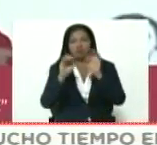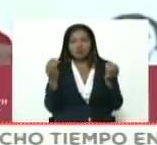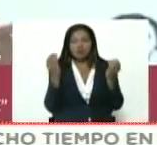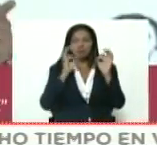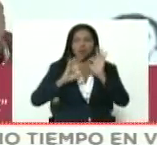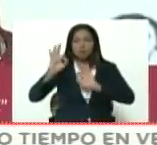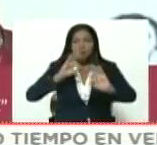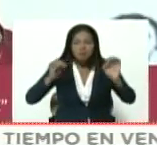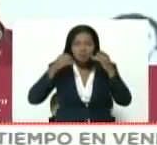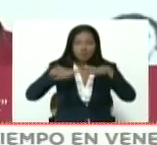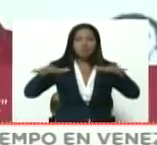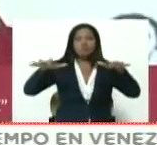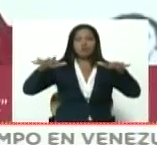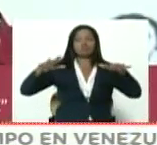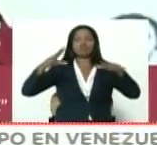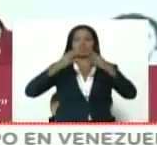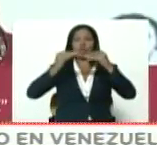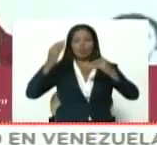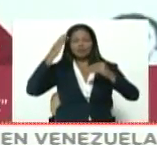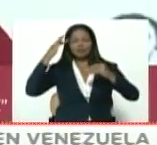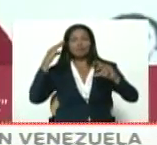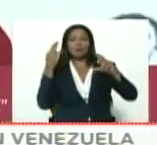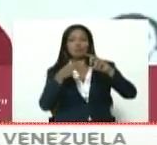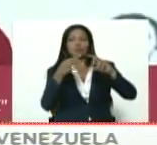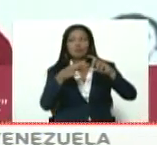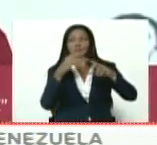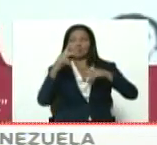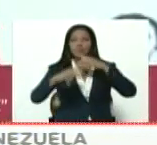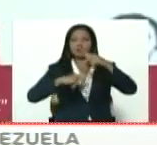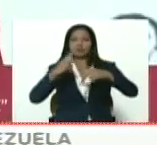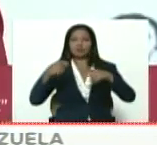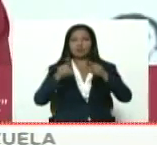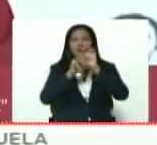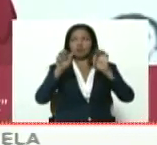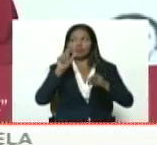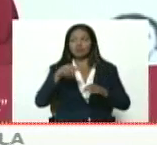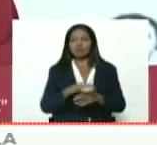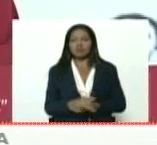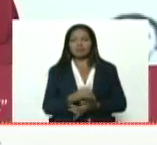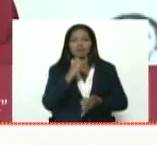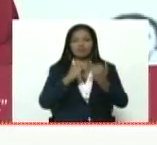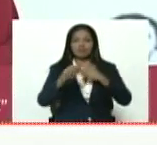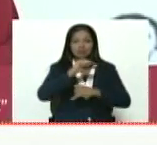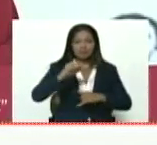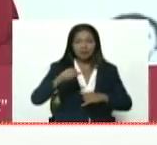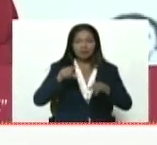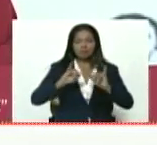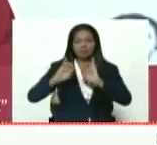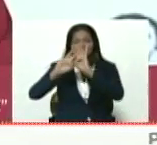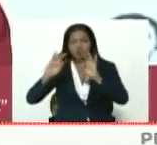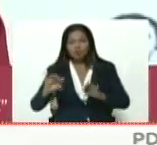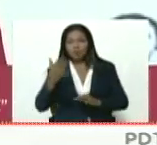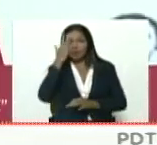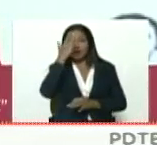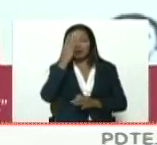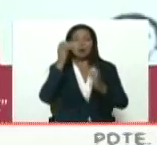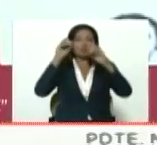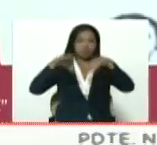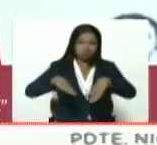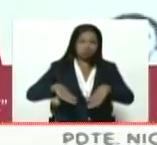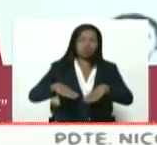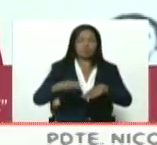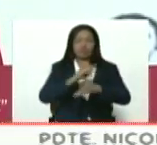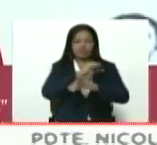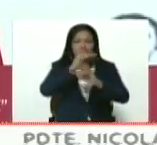difundiendo todo el proceso de carnetización. Creo que este fin de semana fue suspendido por el carnaval. Correcto. Este fin